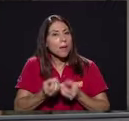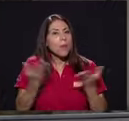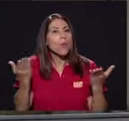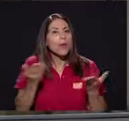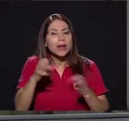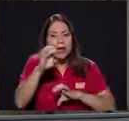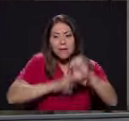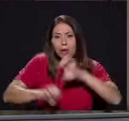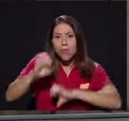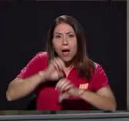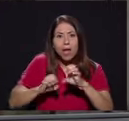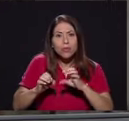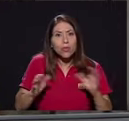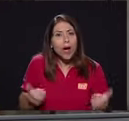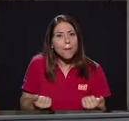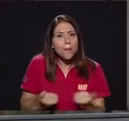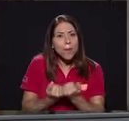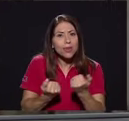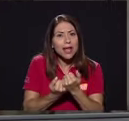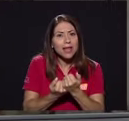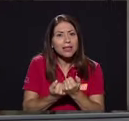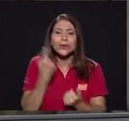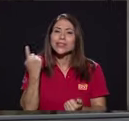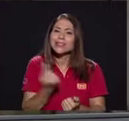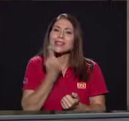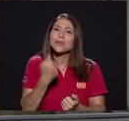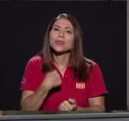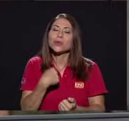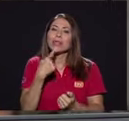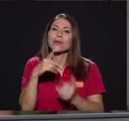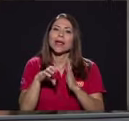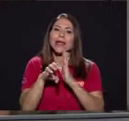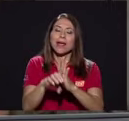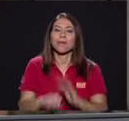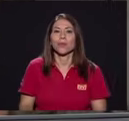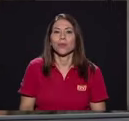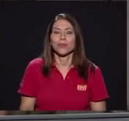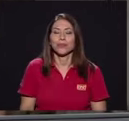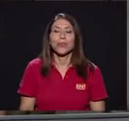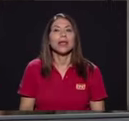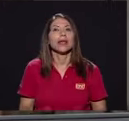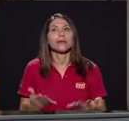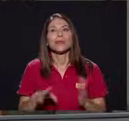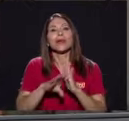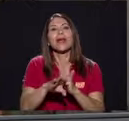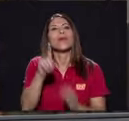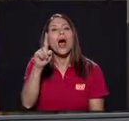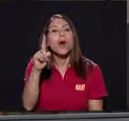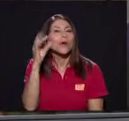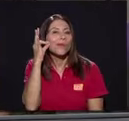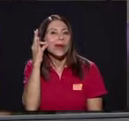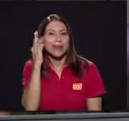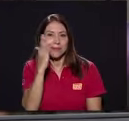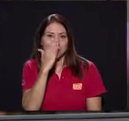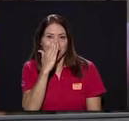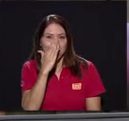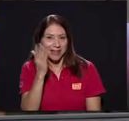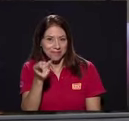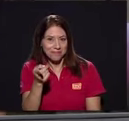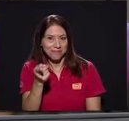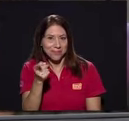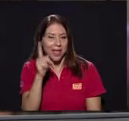aportando? Entonces, ahí yo siempre pongo un ejemplo que es el de cómo le vamos a pedir a una madre y a